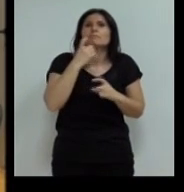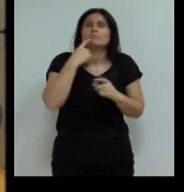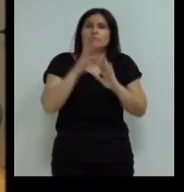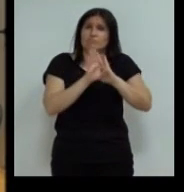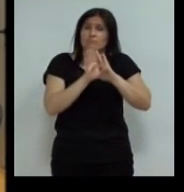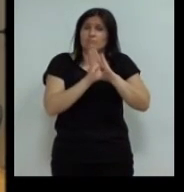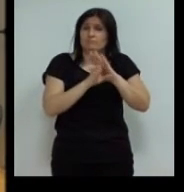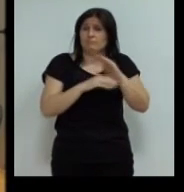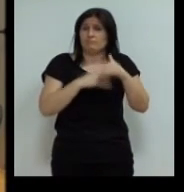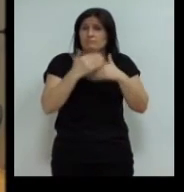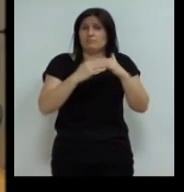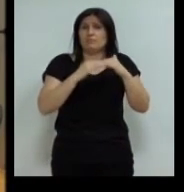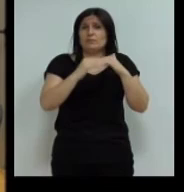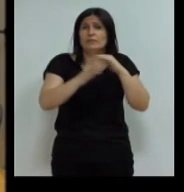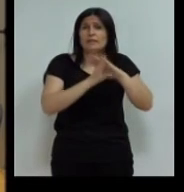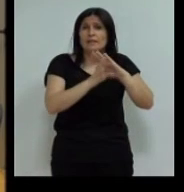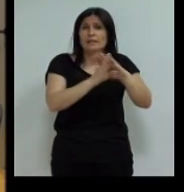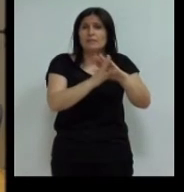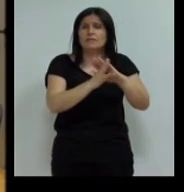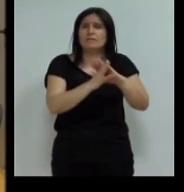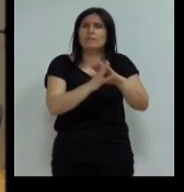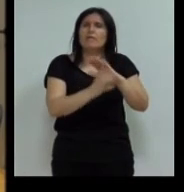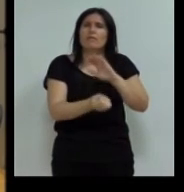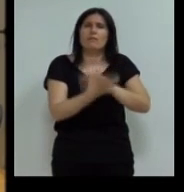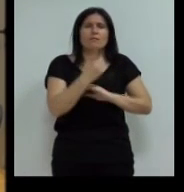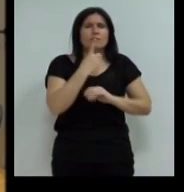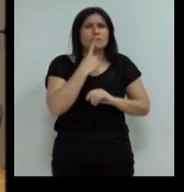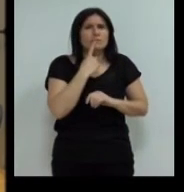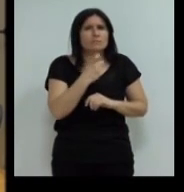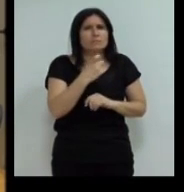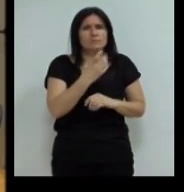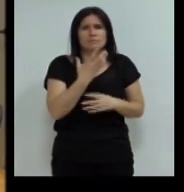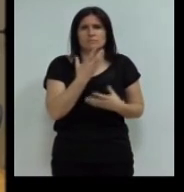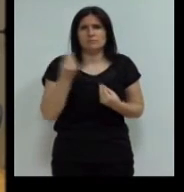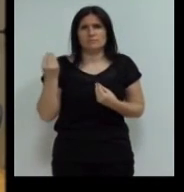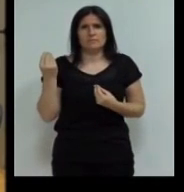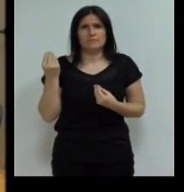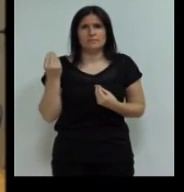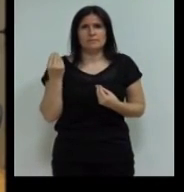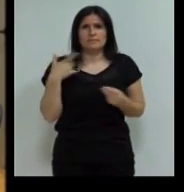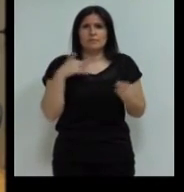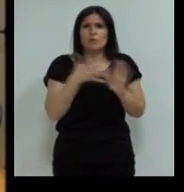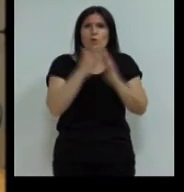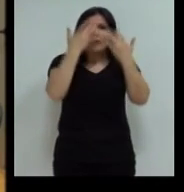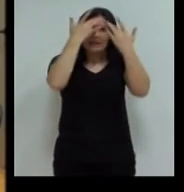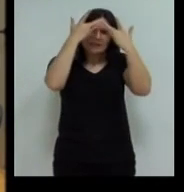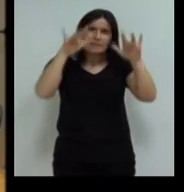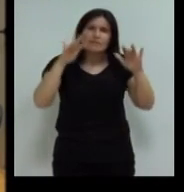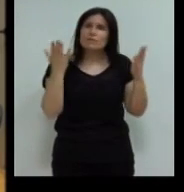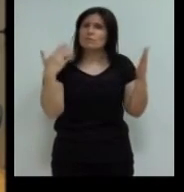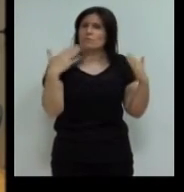aun con todo, te encuentras con muchísimas dificultades. Sí. No existe esa sensibilidad,